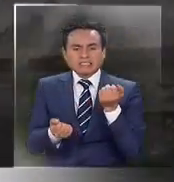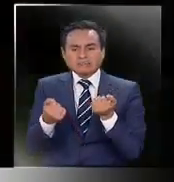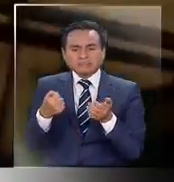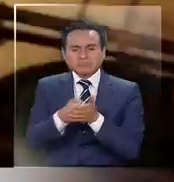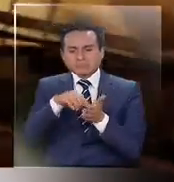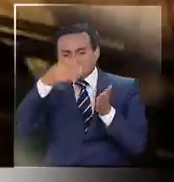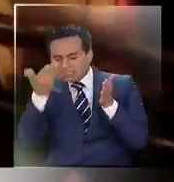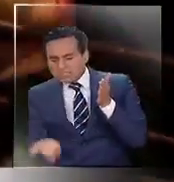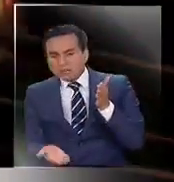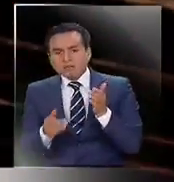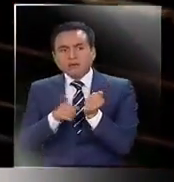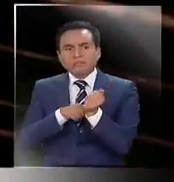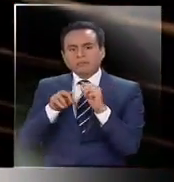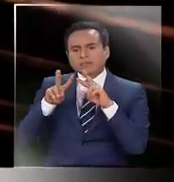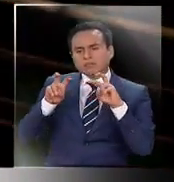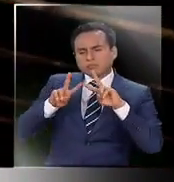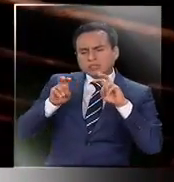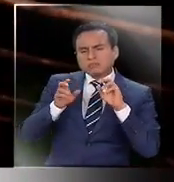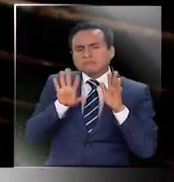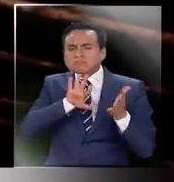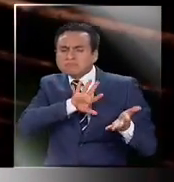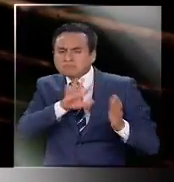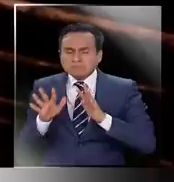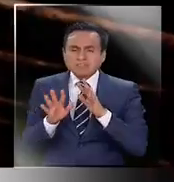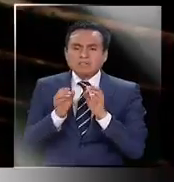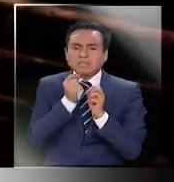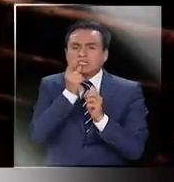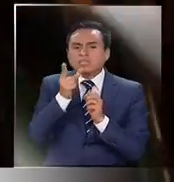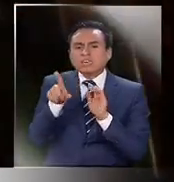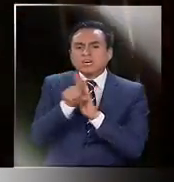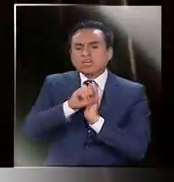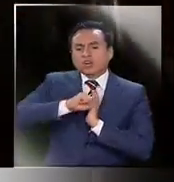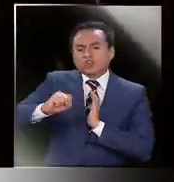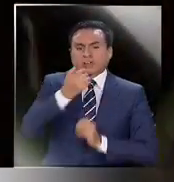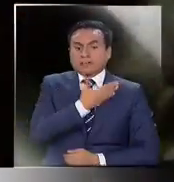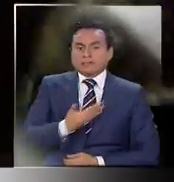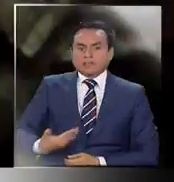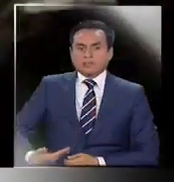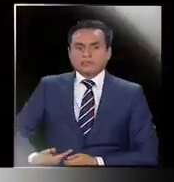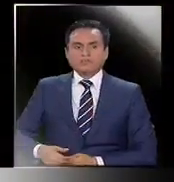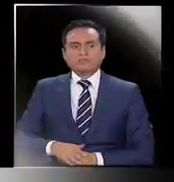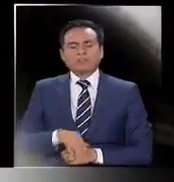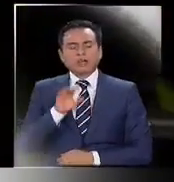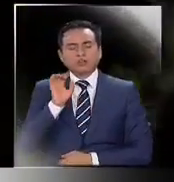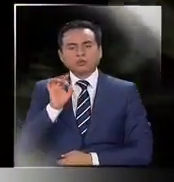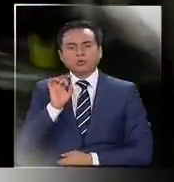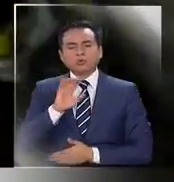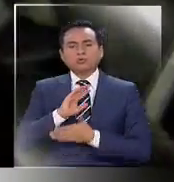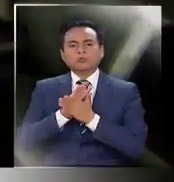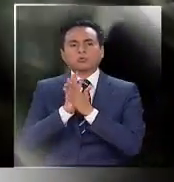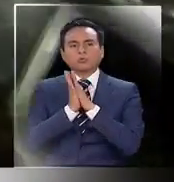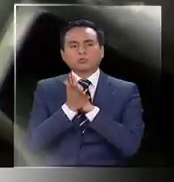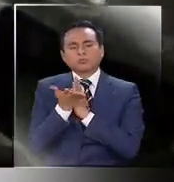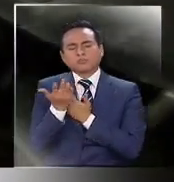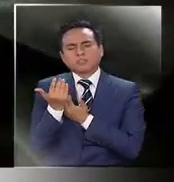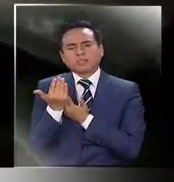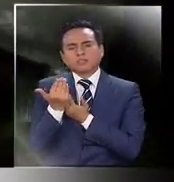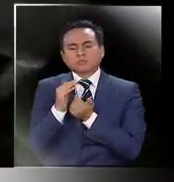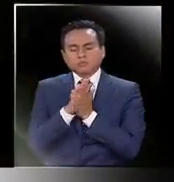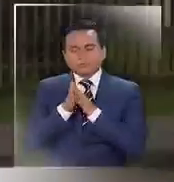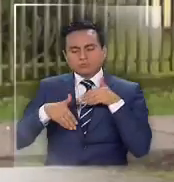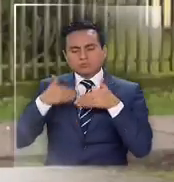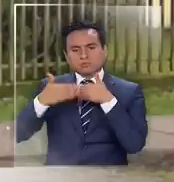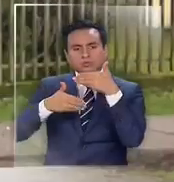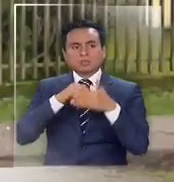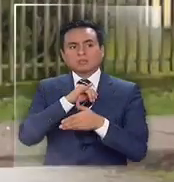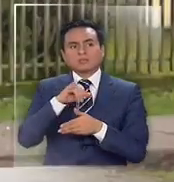familia estudia eventuales acciones legales en contra del Estado. Dentro del dolor y todo, esperando que suceda todo y